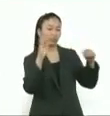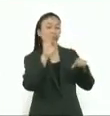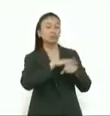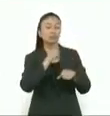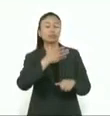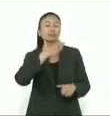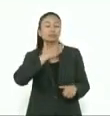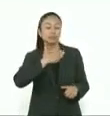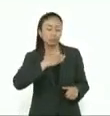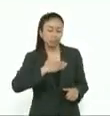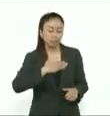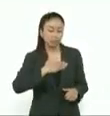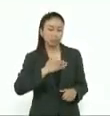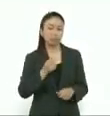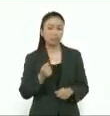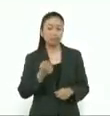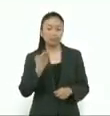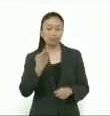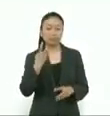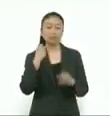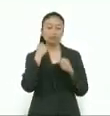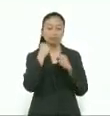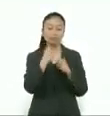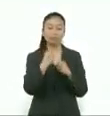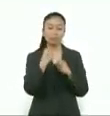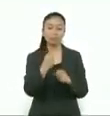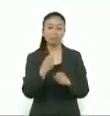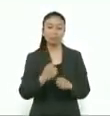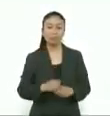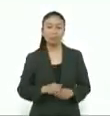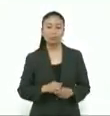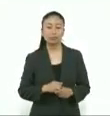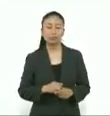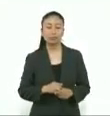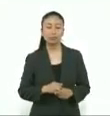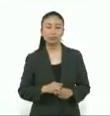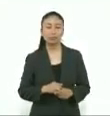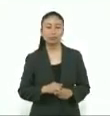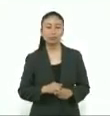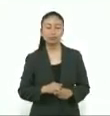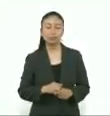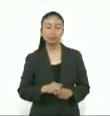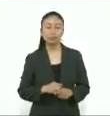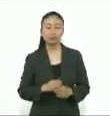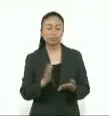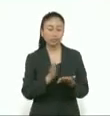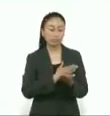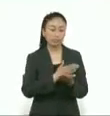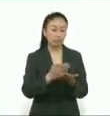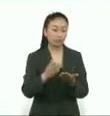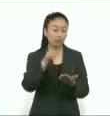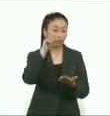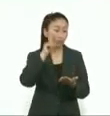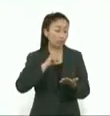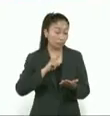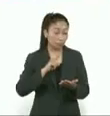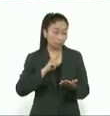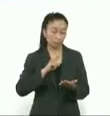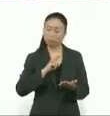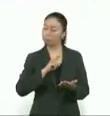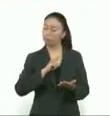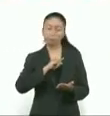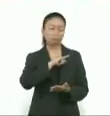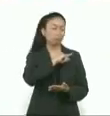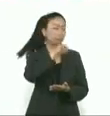justicia, y en esta lucha no podemos dejar de lado jamás a las mujeres.